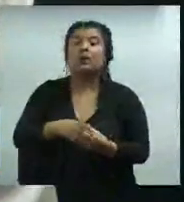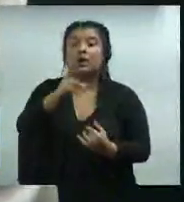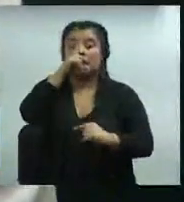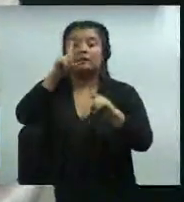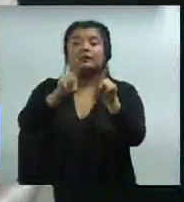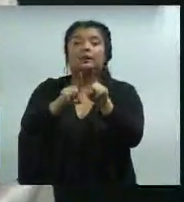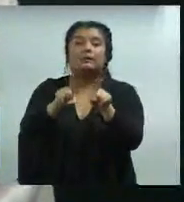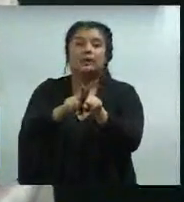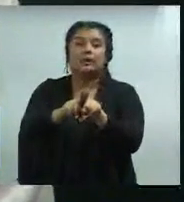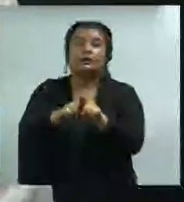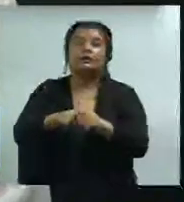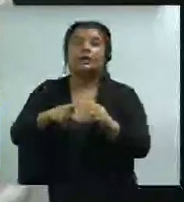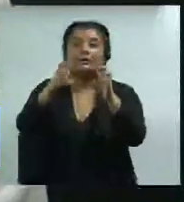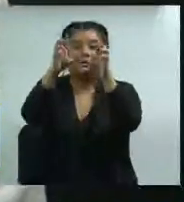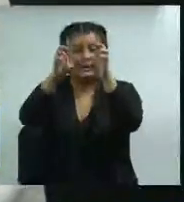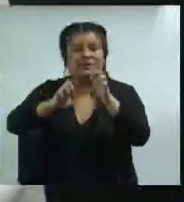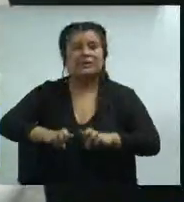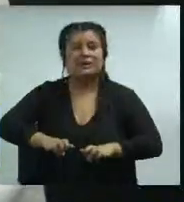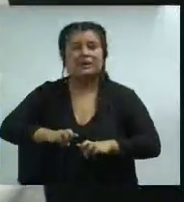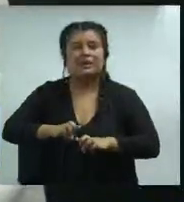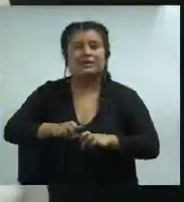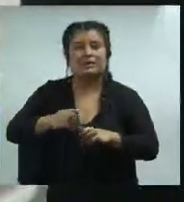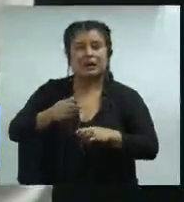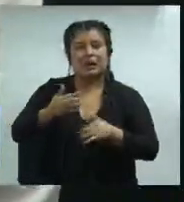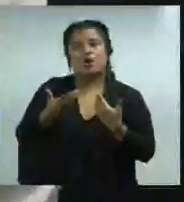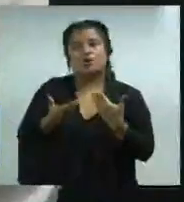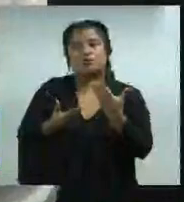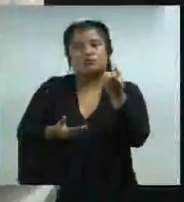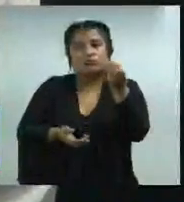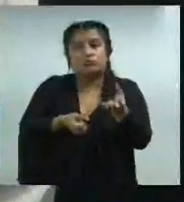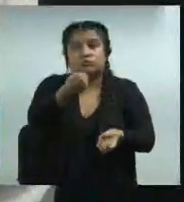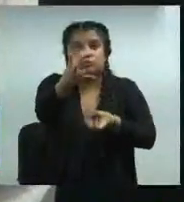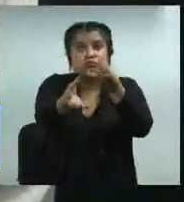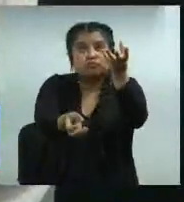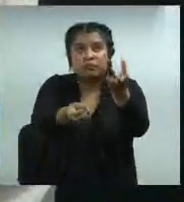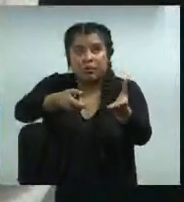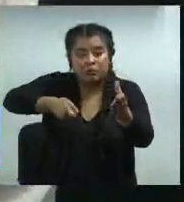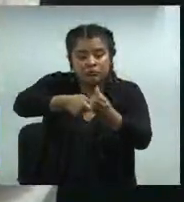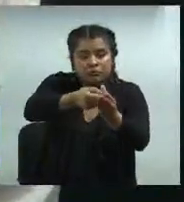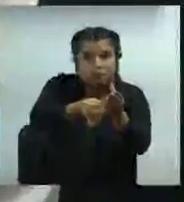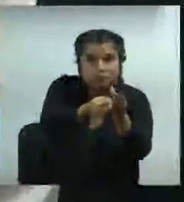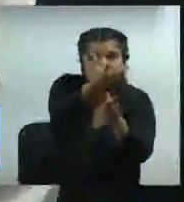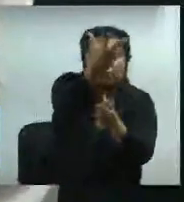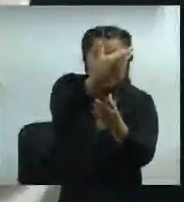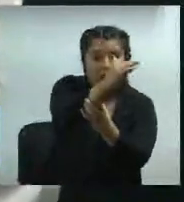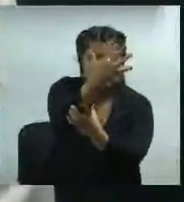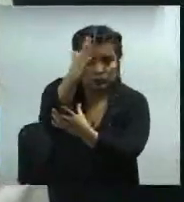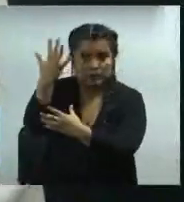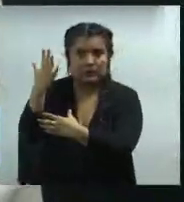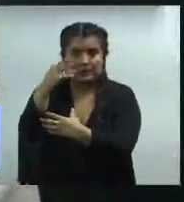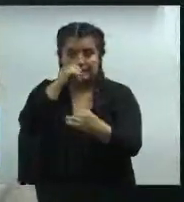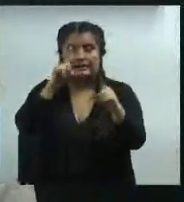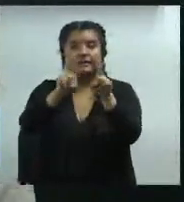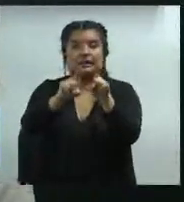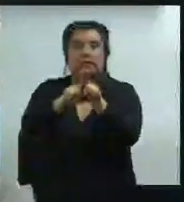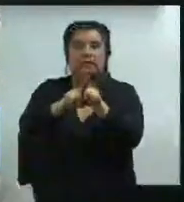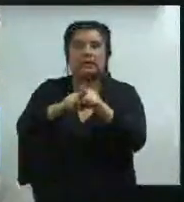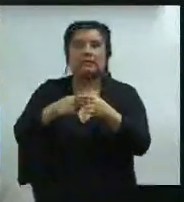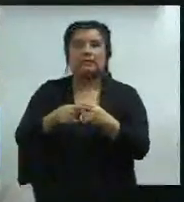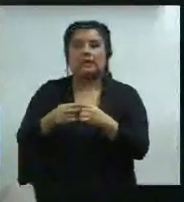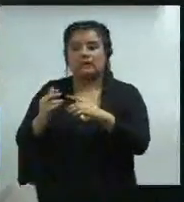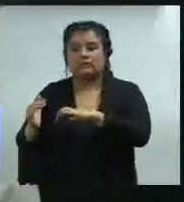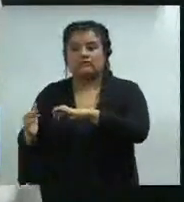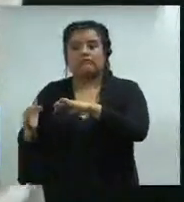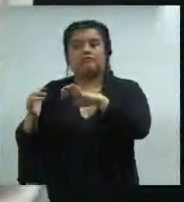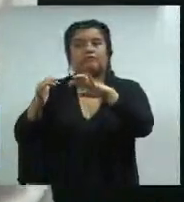hay pirómanos que les encanta, vamos, darle fuego al bosque. Y muchos también se hacen para promover